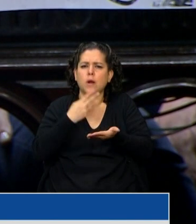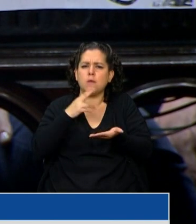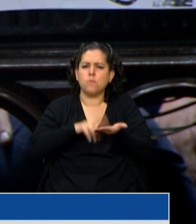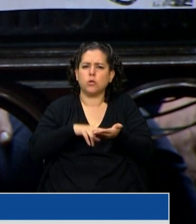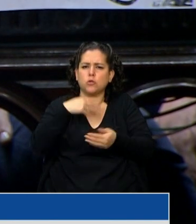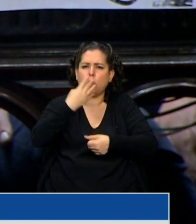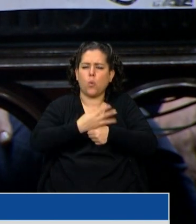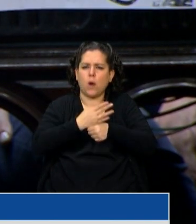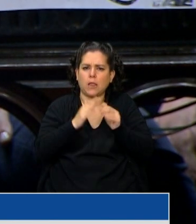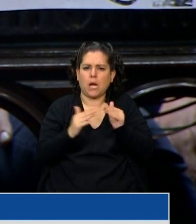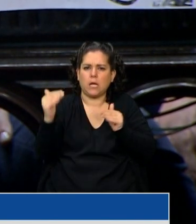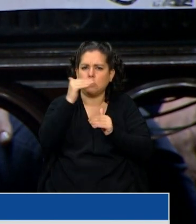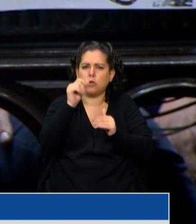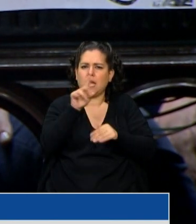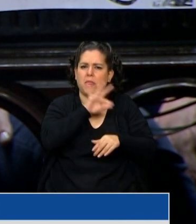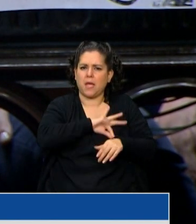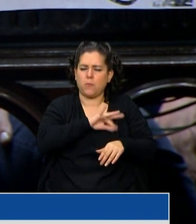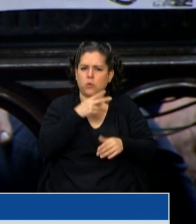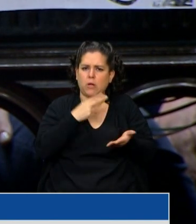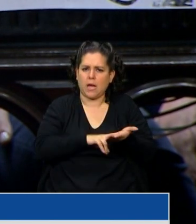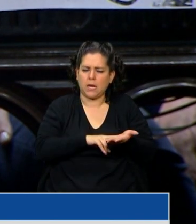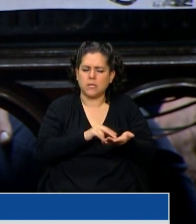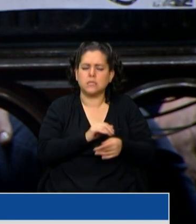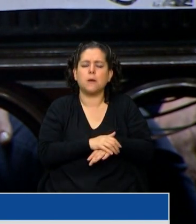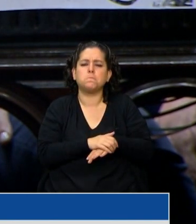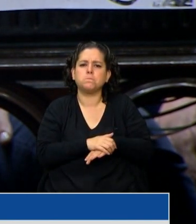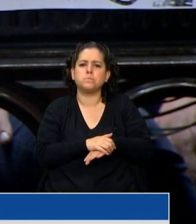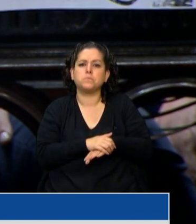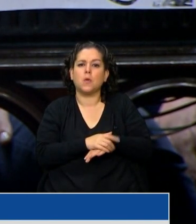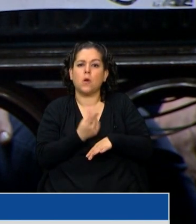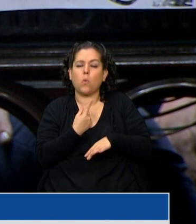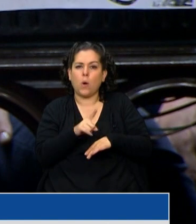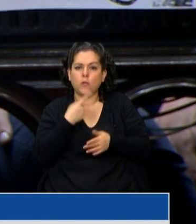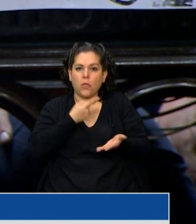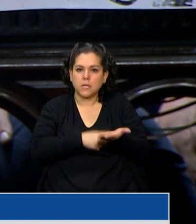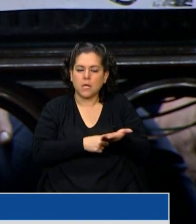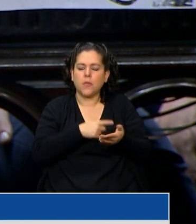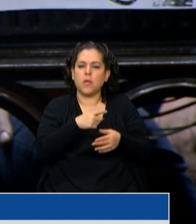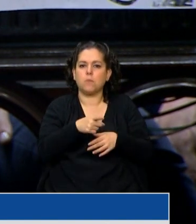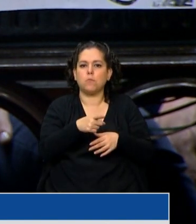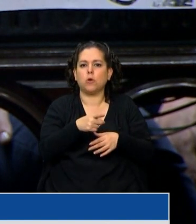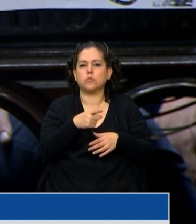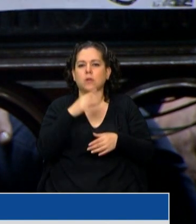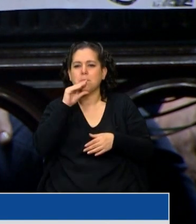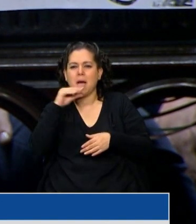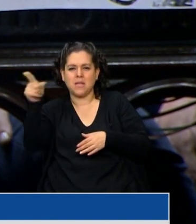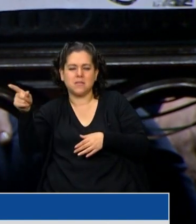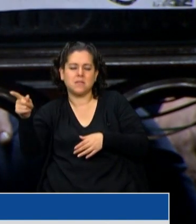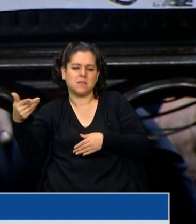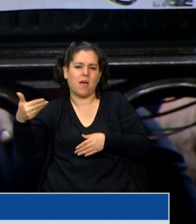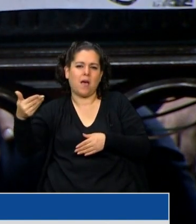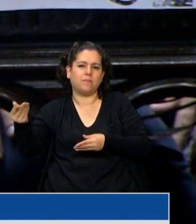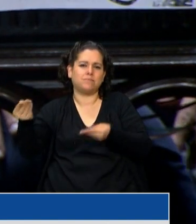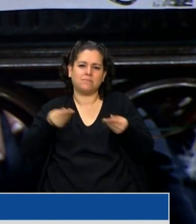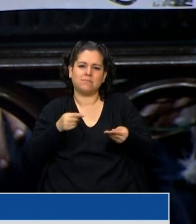4ª categoría de ganancias, cuando decidimos con el impulso de Sergio Massa que